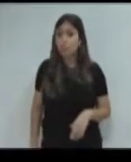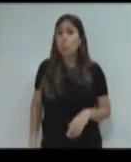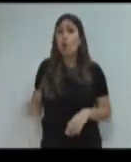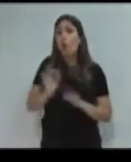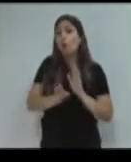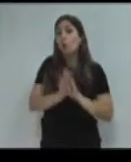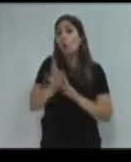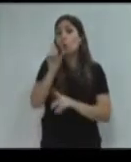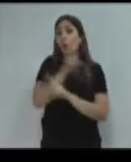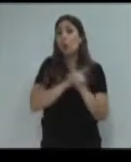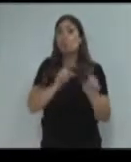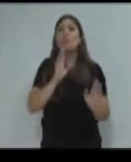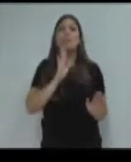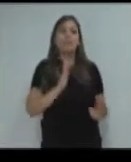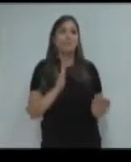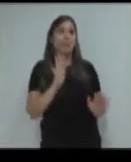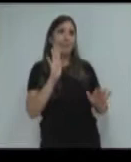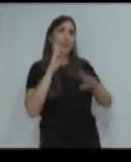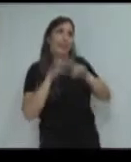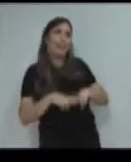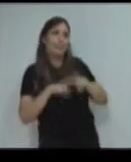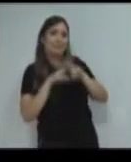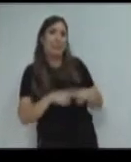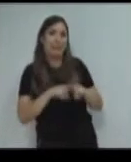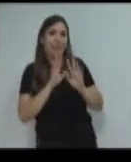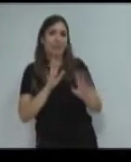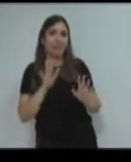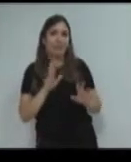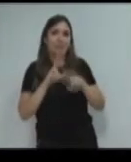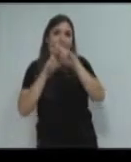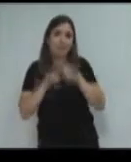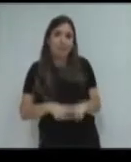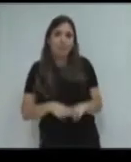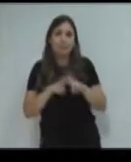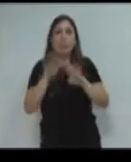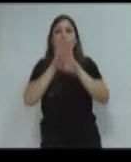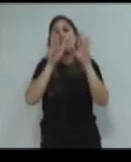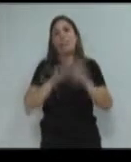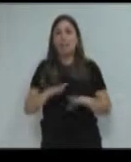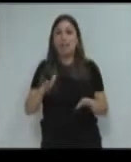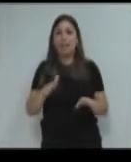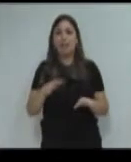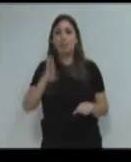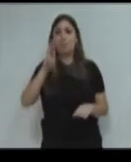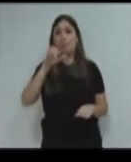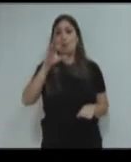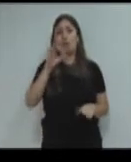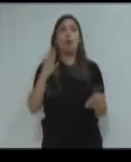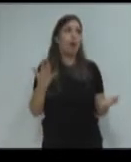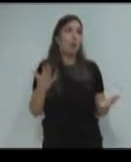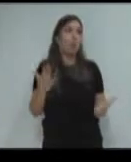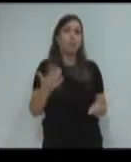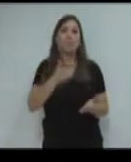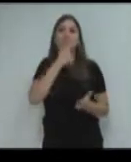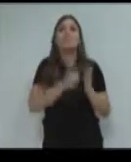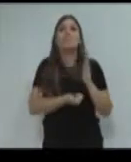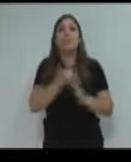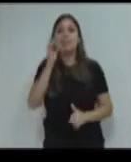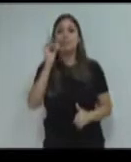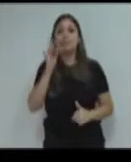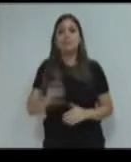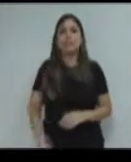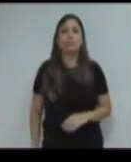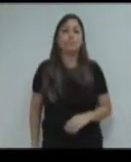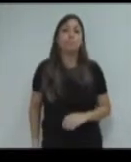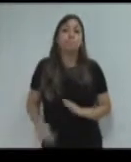sí? Bueno, tendrías que revisar. Tendrías que revisar, Tendrías que revisarlo, hacer la sí. revisión final, ¿no? Lo que Digamos. pasa es que lo tendríamos más fácil.